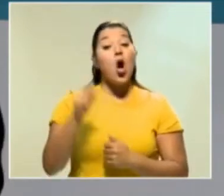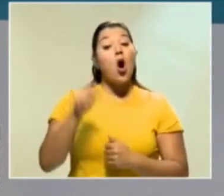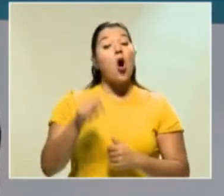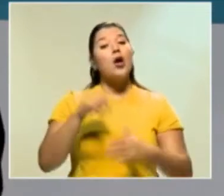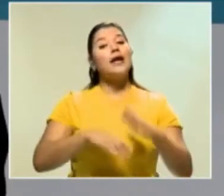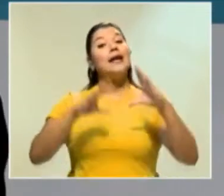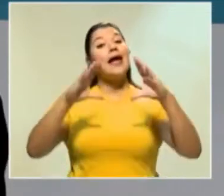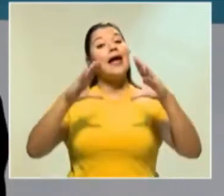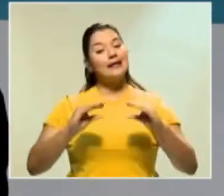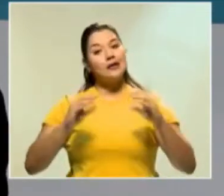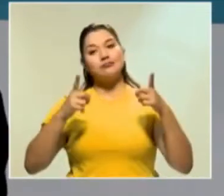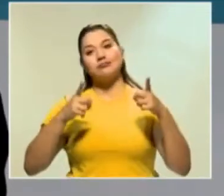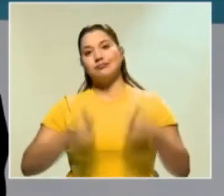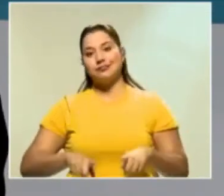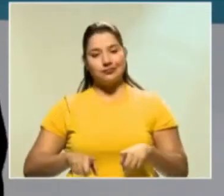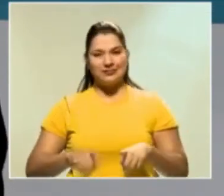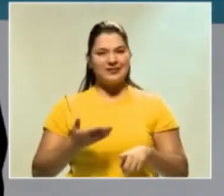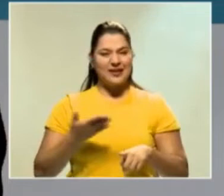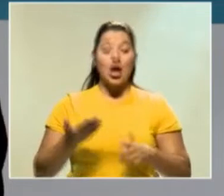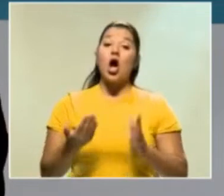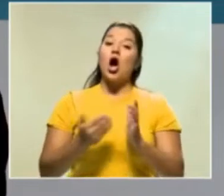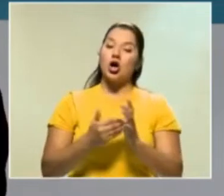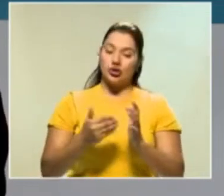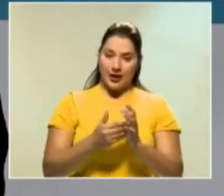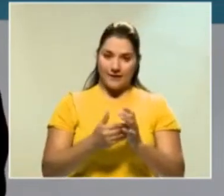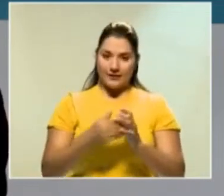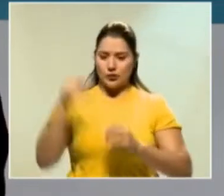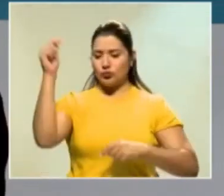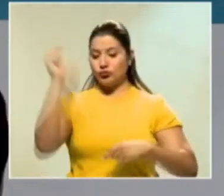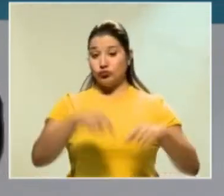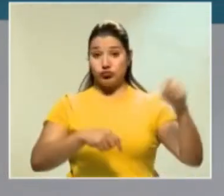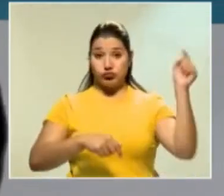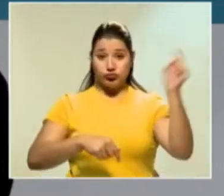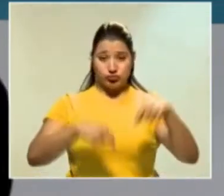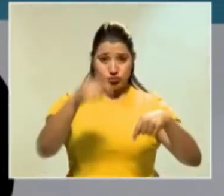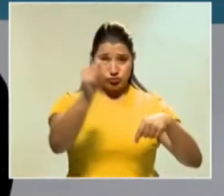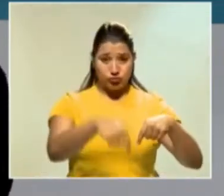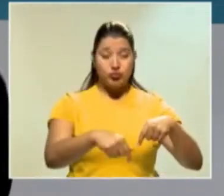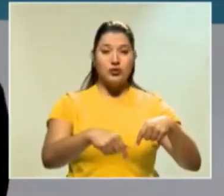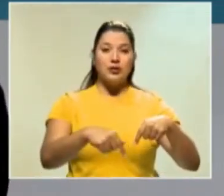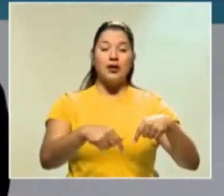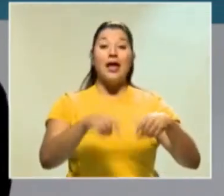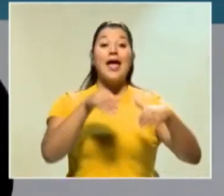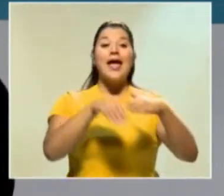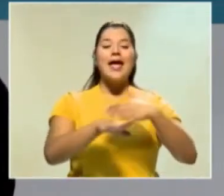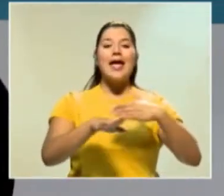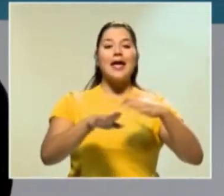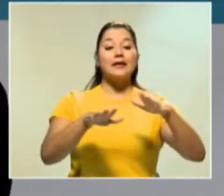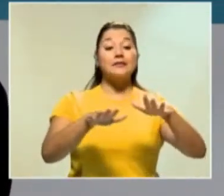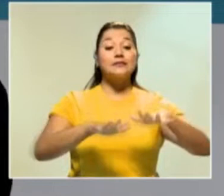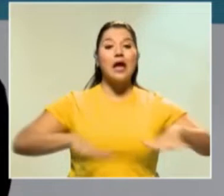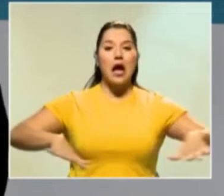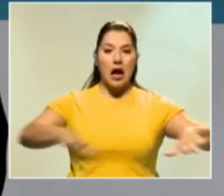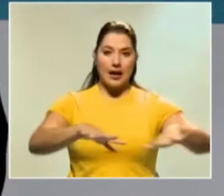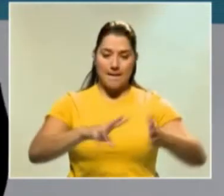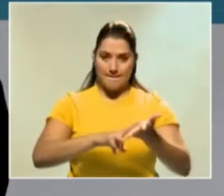la tarde se produjo un nuevo ataque con misiles en áreas en